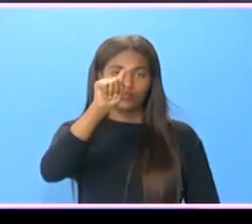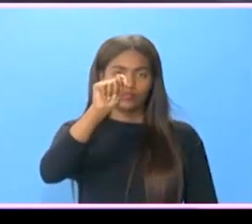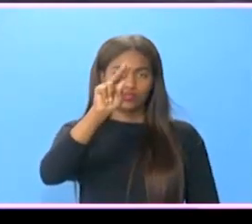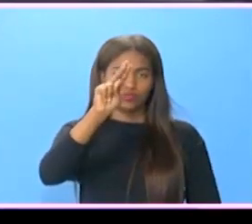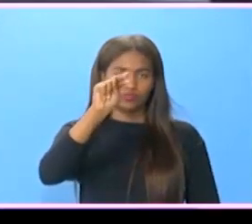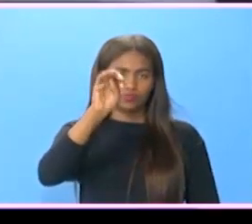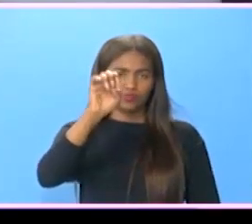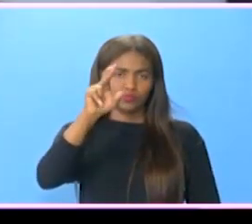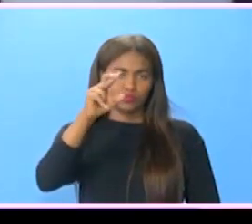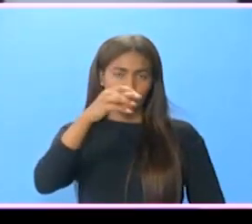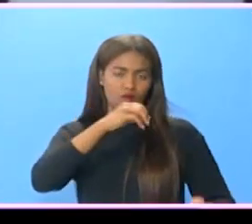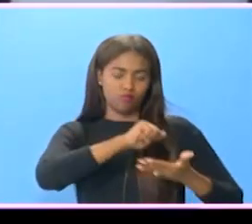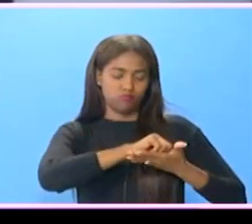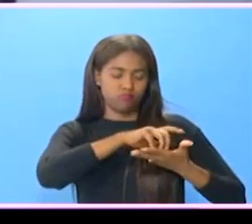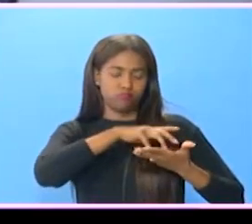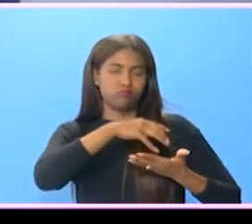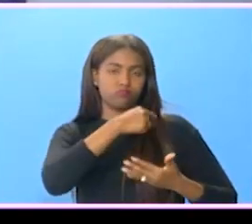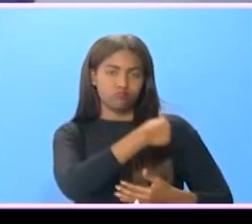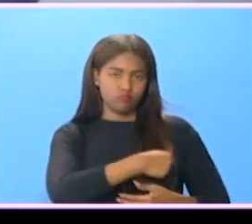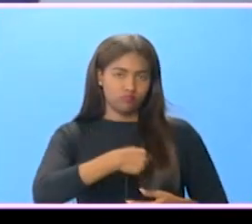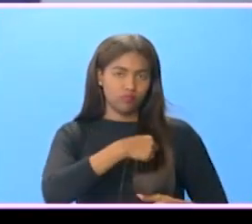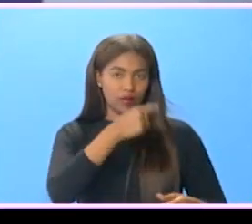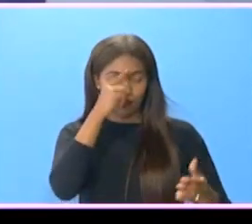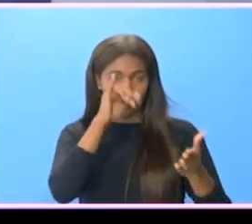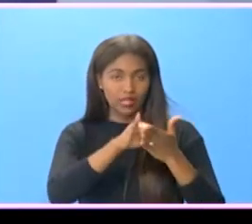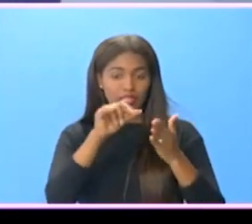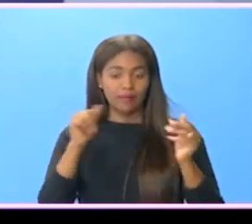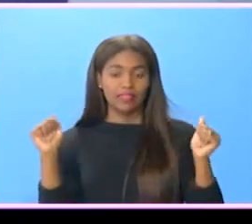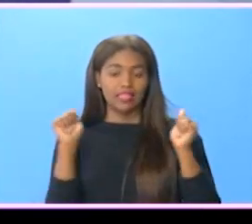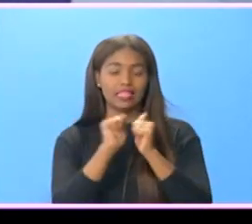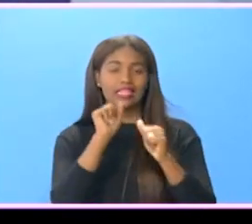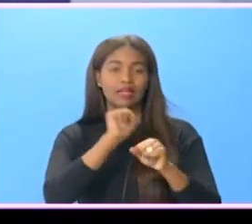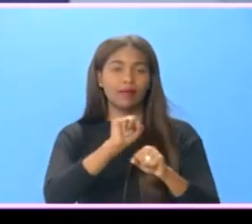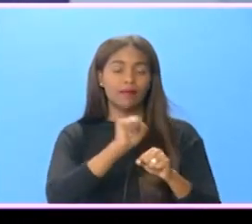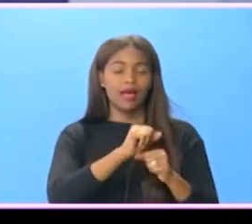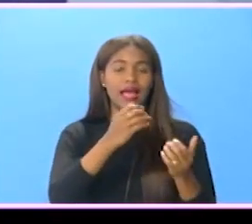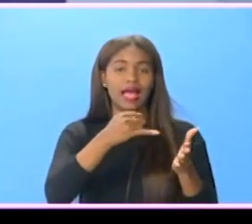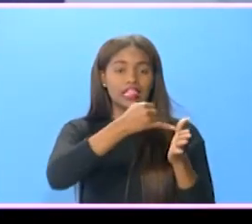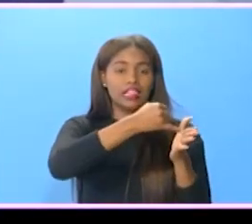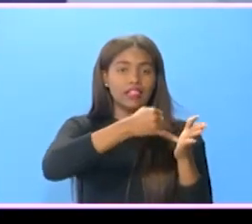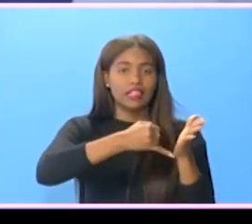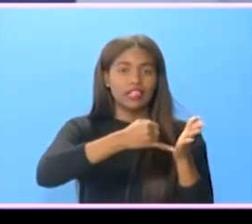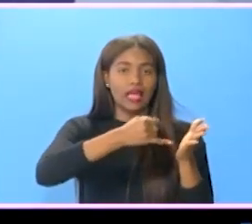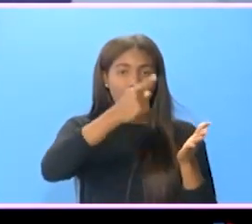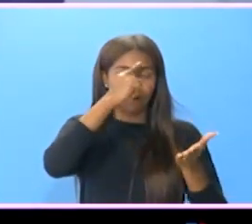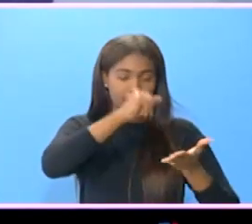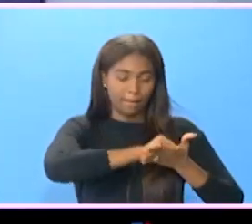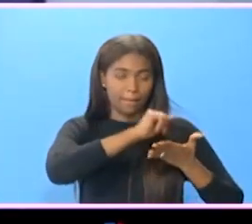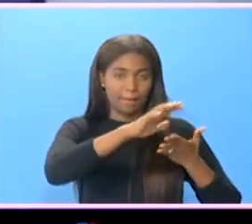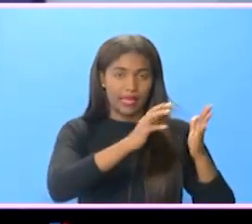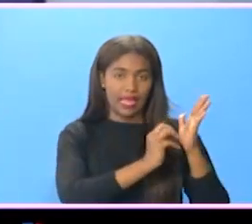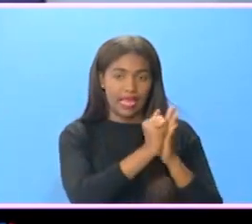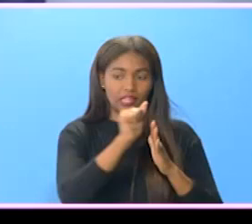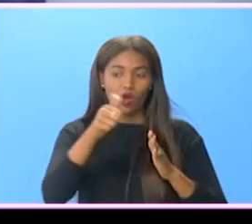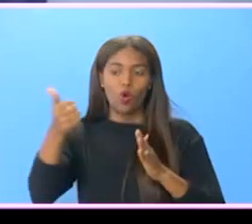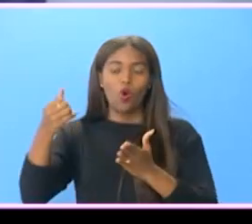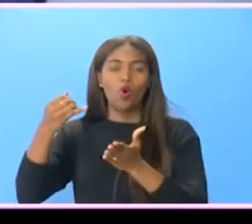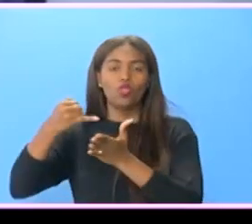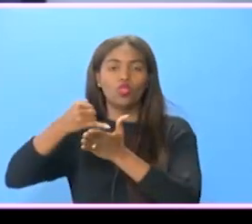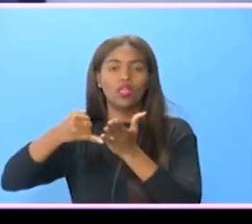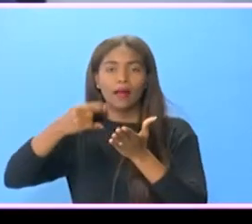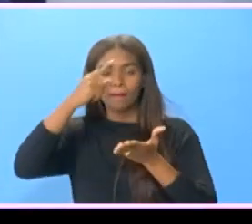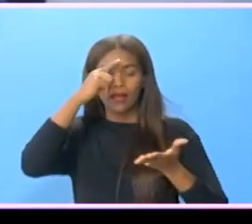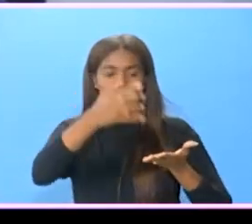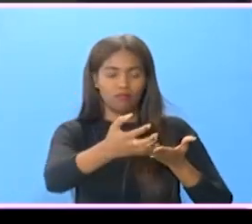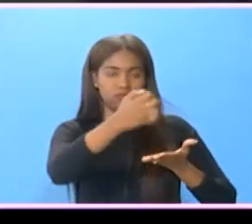tiene la paciente. Y por lo tanto, ahí tiene que trabajar en conjunto el cirujano oncólogo junto con el cirujano plástico y reconstructivo. Para determinar qué,